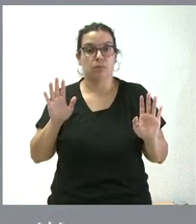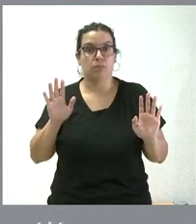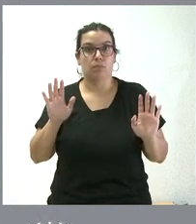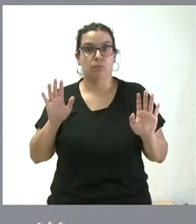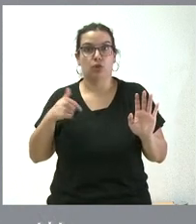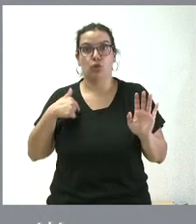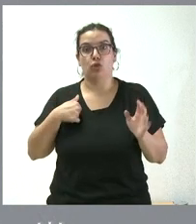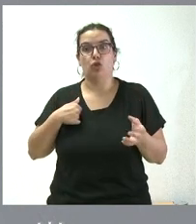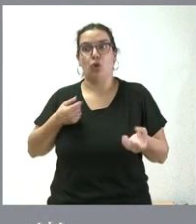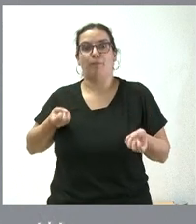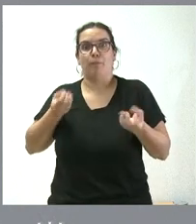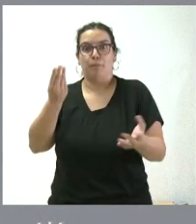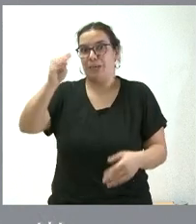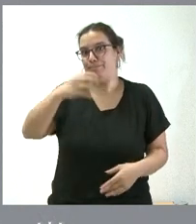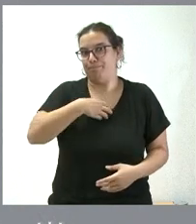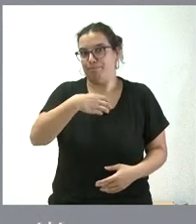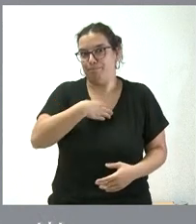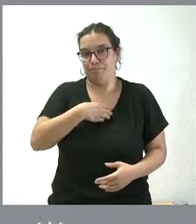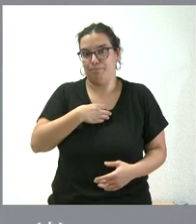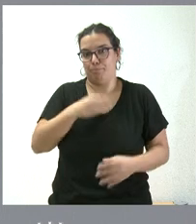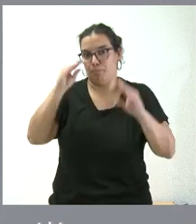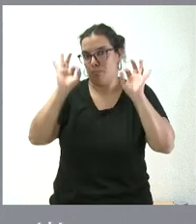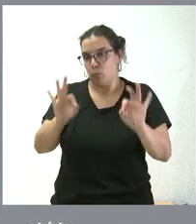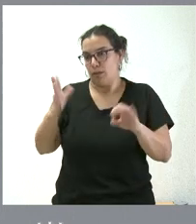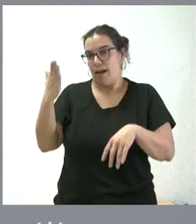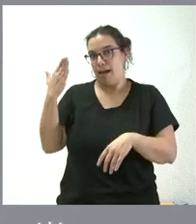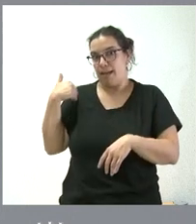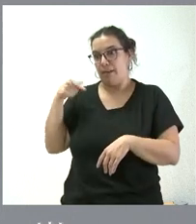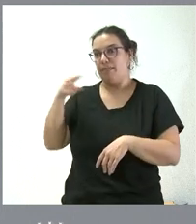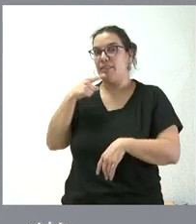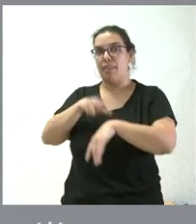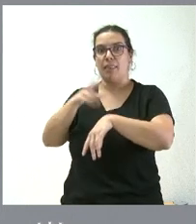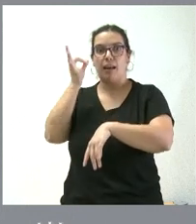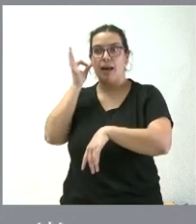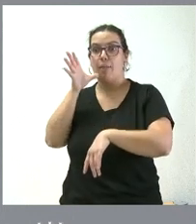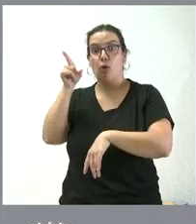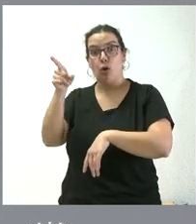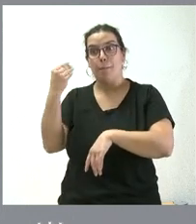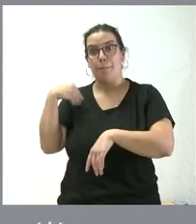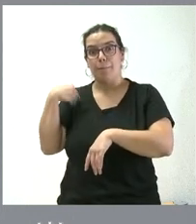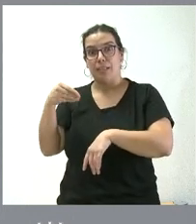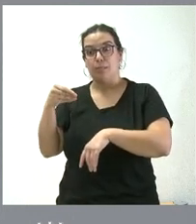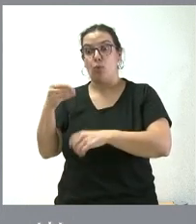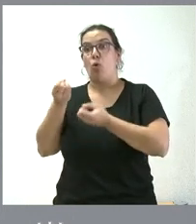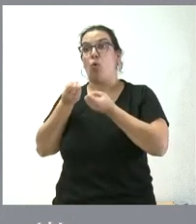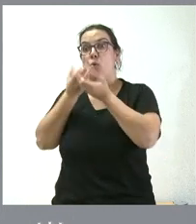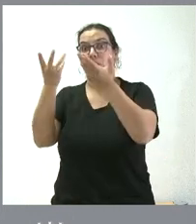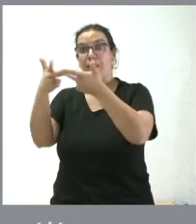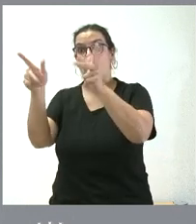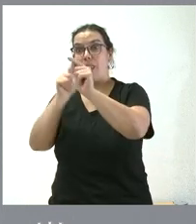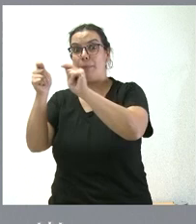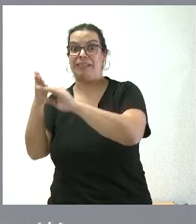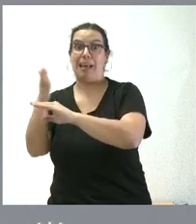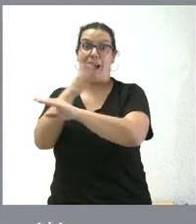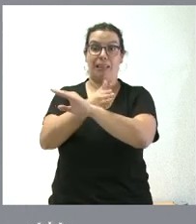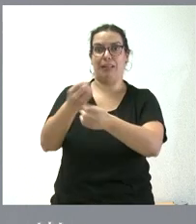condiciones de dar ninguna adicional a la que ayer dio la delegada del gobierno Porque la que nos transmitió unas horas antes fue la misma que luego